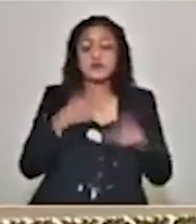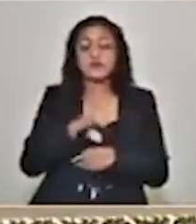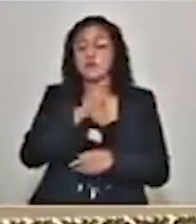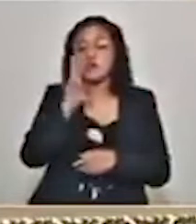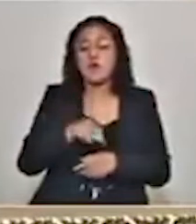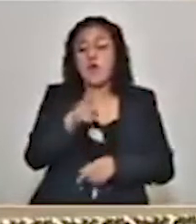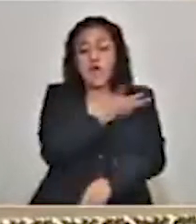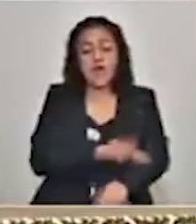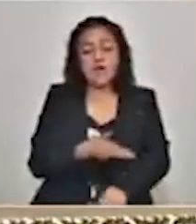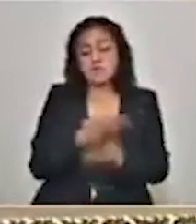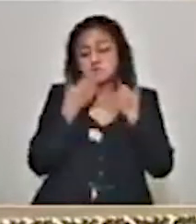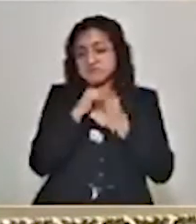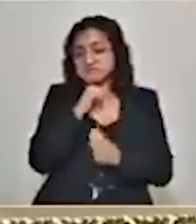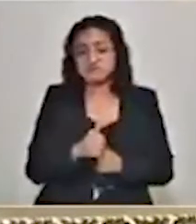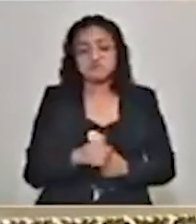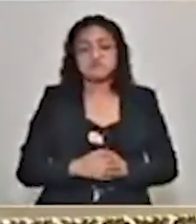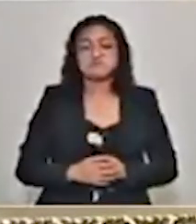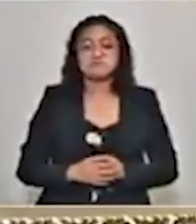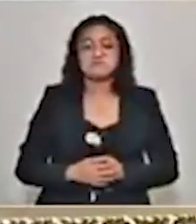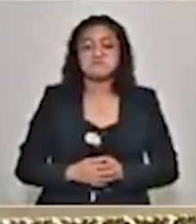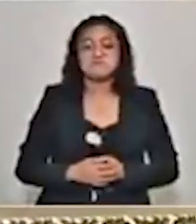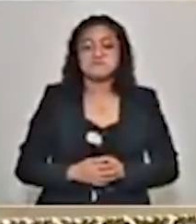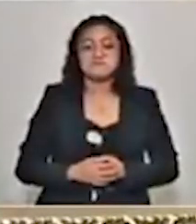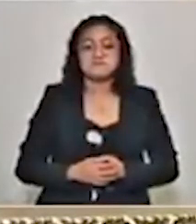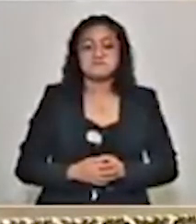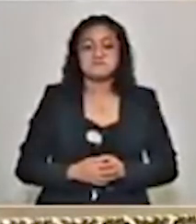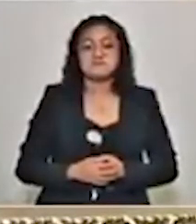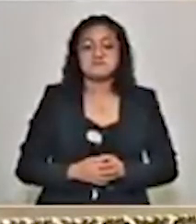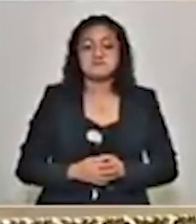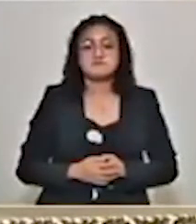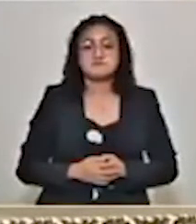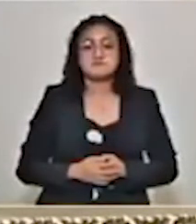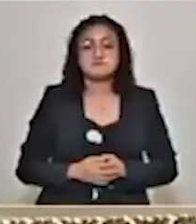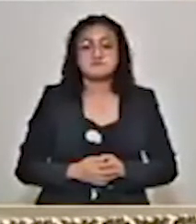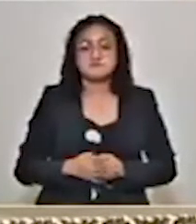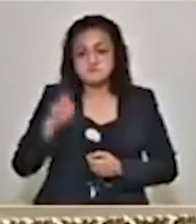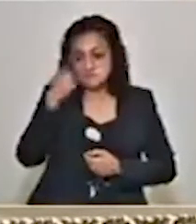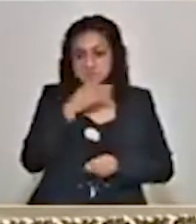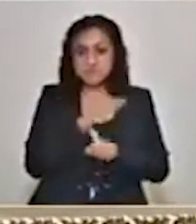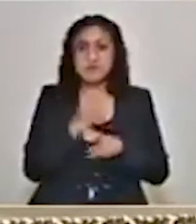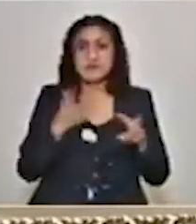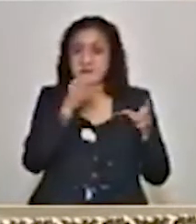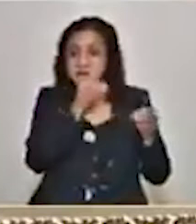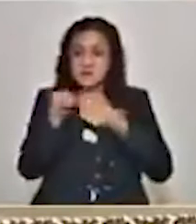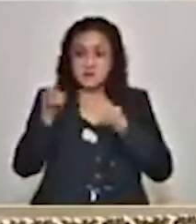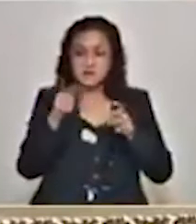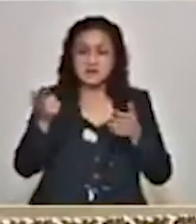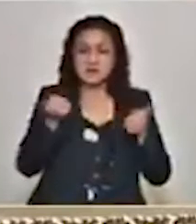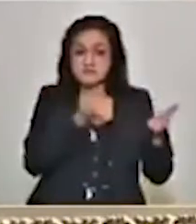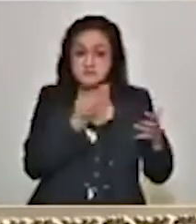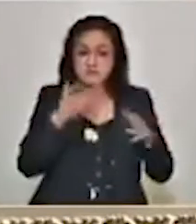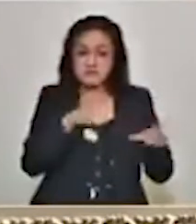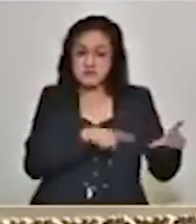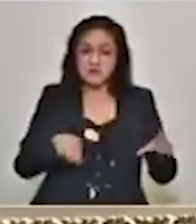dieron mantenimiento. Y la plataforma para hacerla movible es una